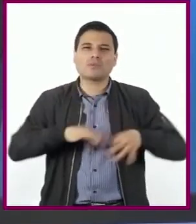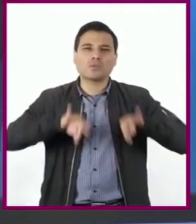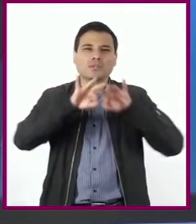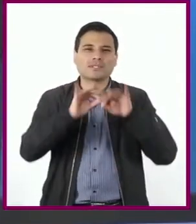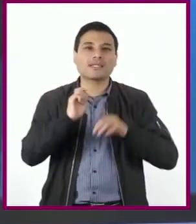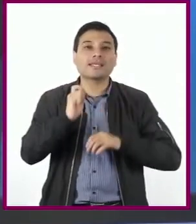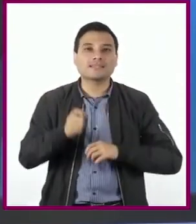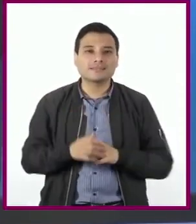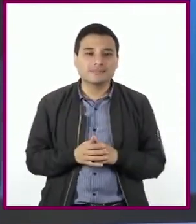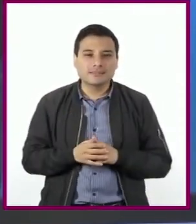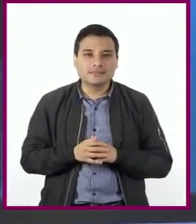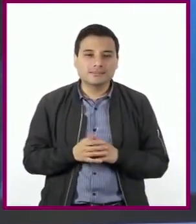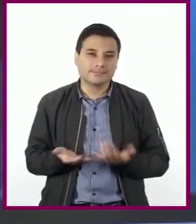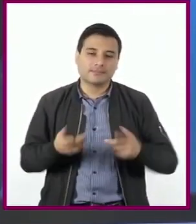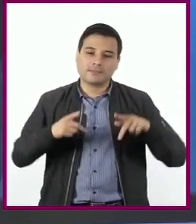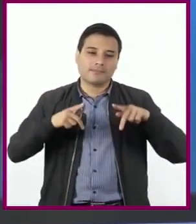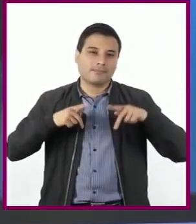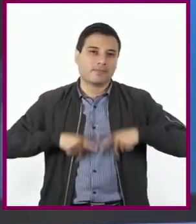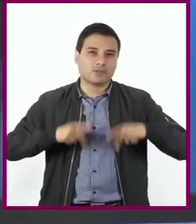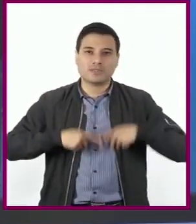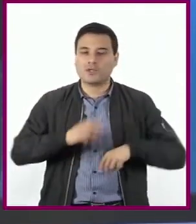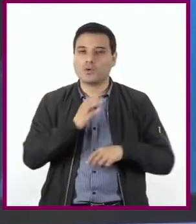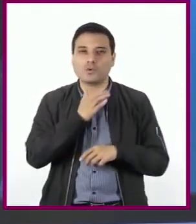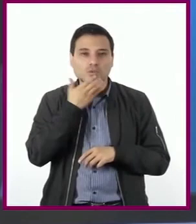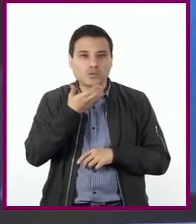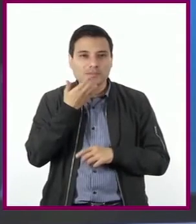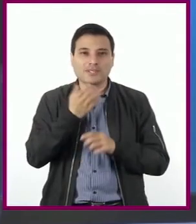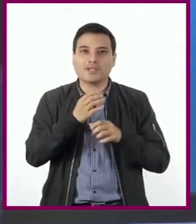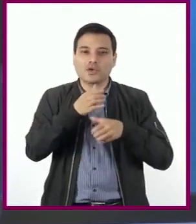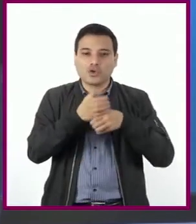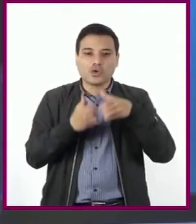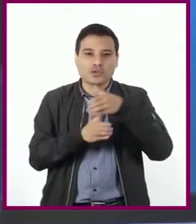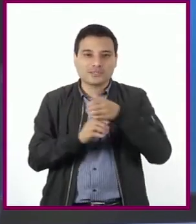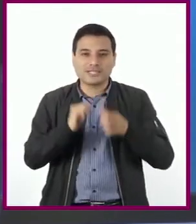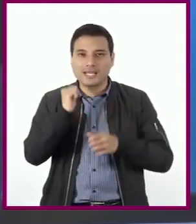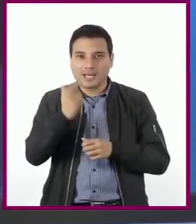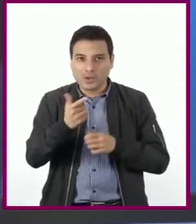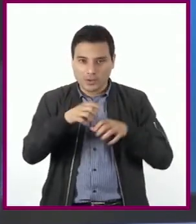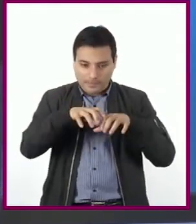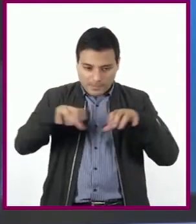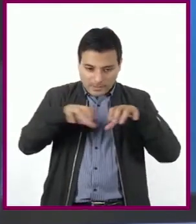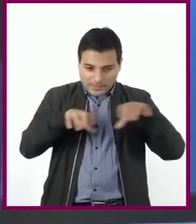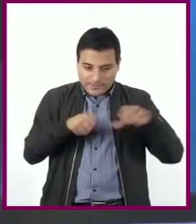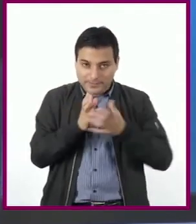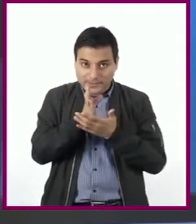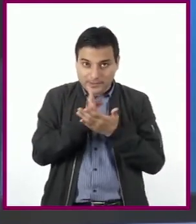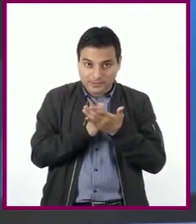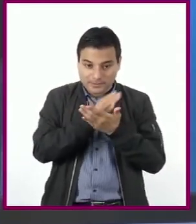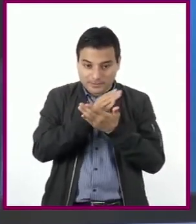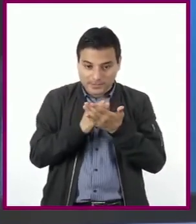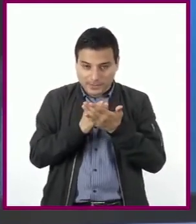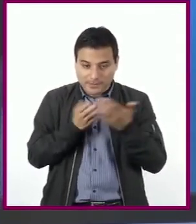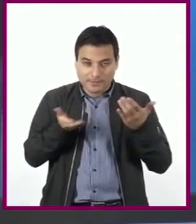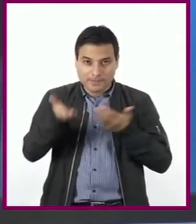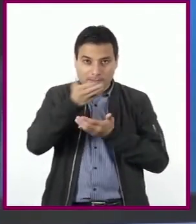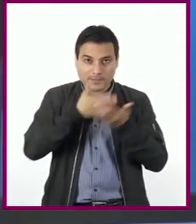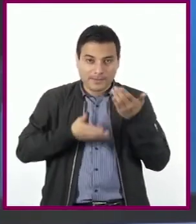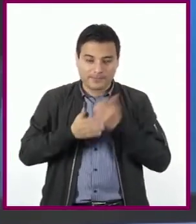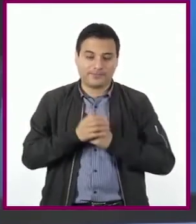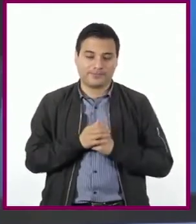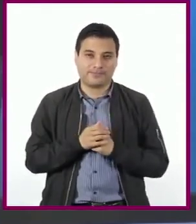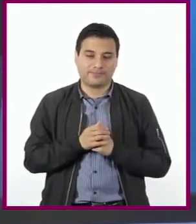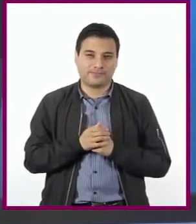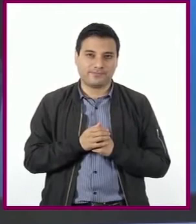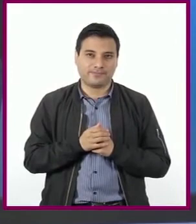reparto equitativo. Es decir, cuando queremos repartir el total de algo entre una cantidad